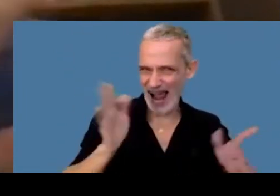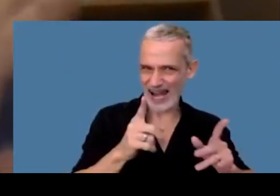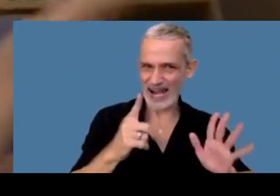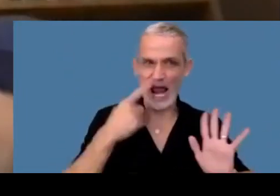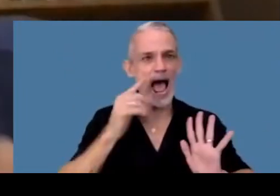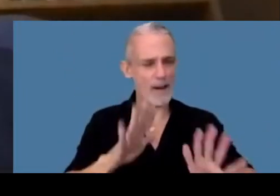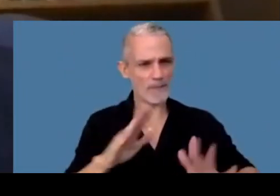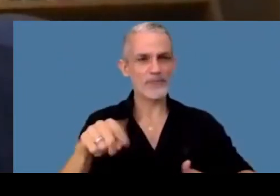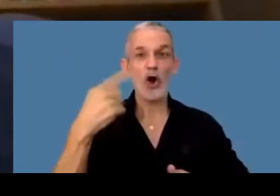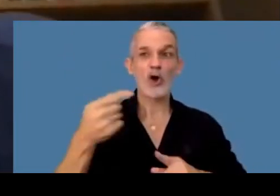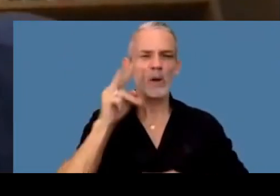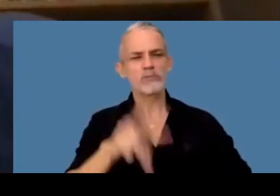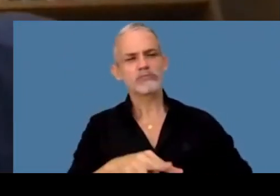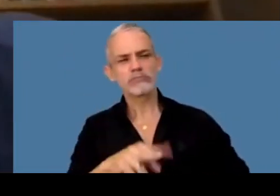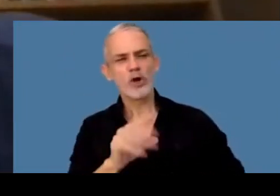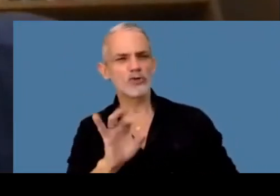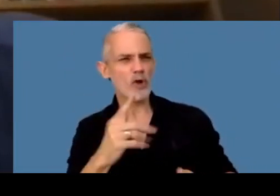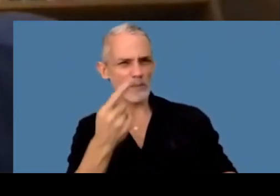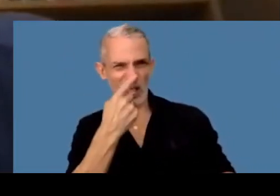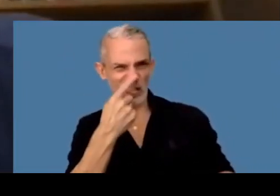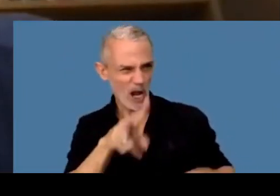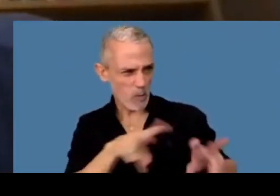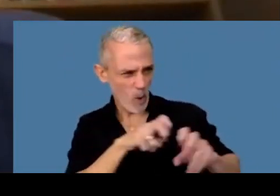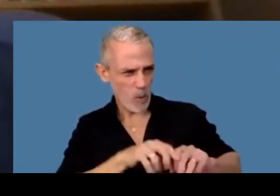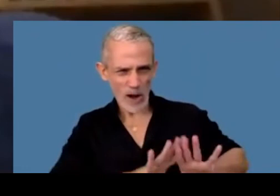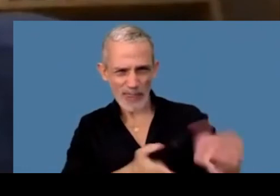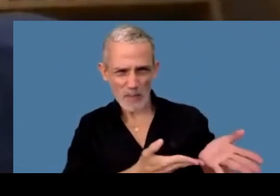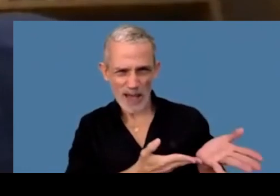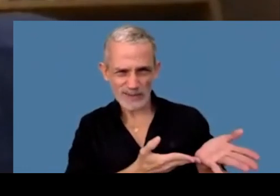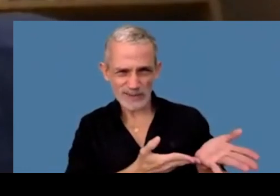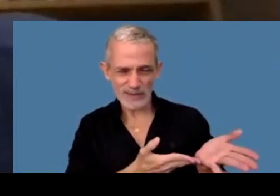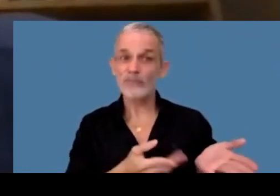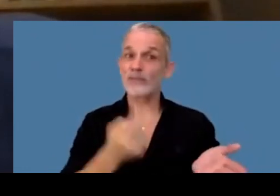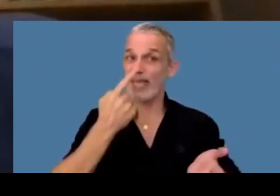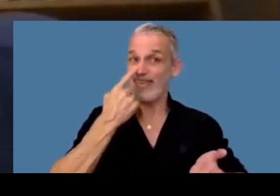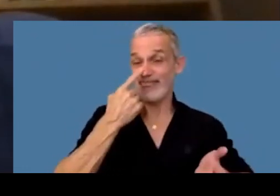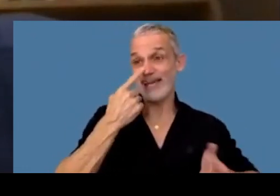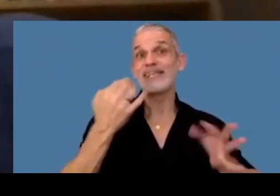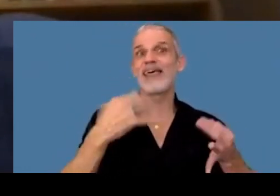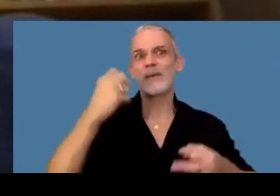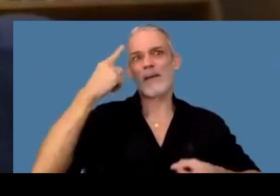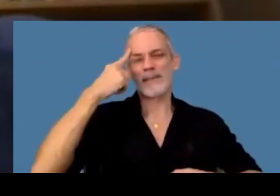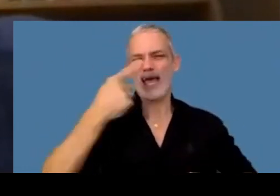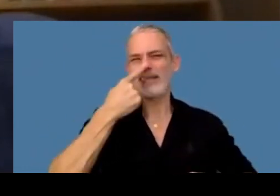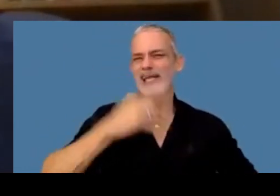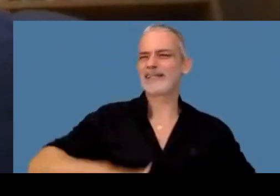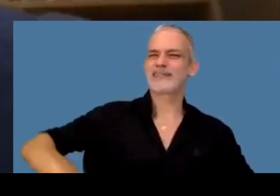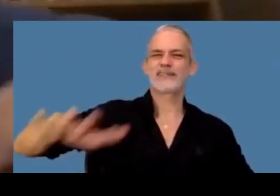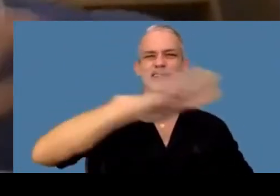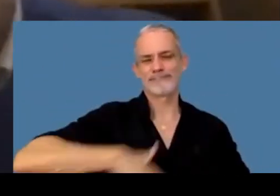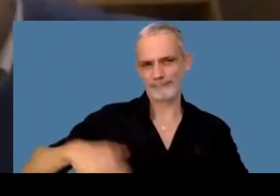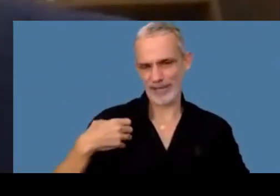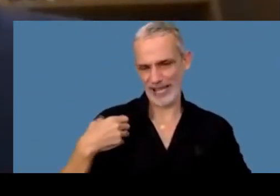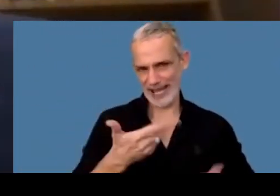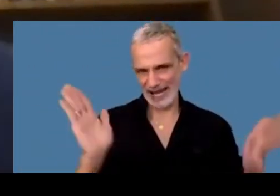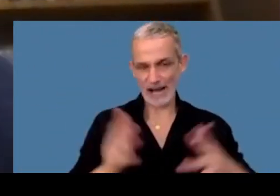que vemos que solamente parecería que piensan en sus intereses. Esperemos que alguna vez también piensen en el interés general. Sí, alguien me